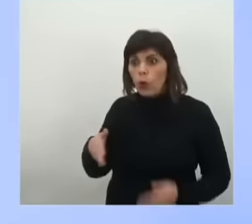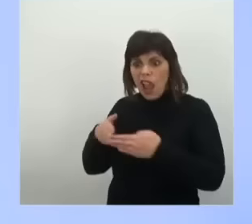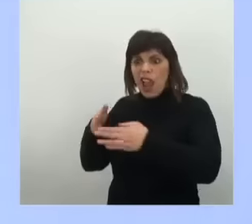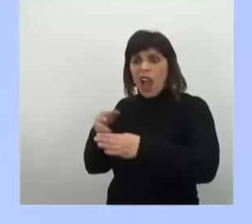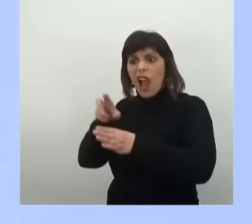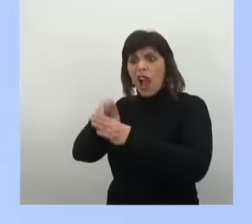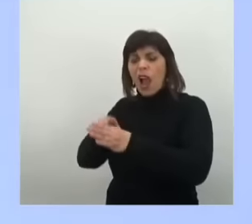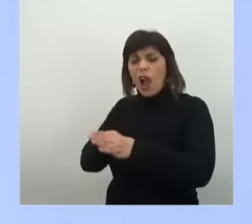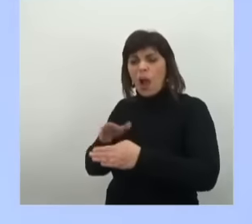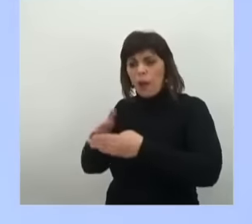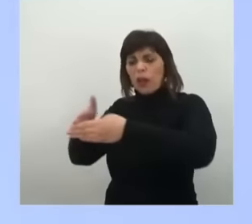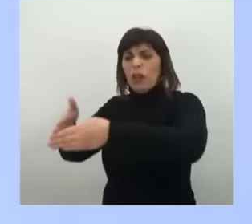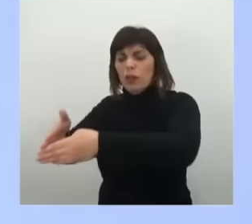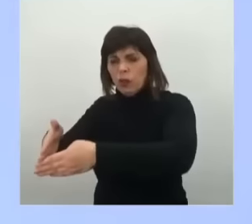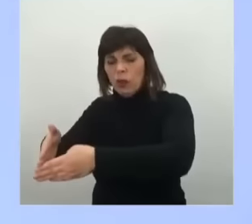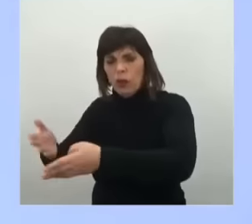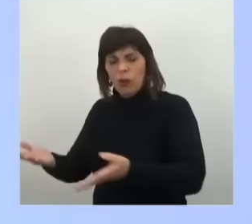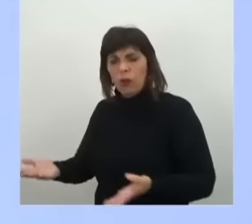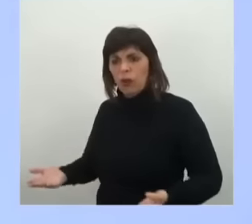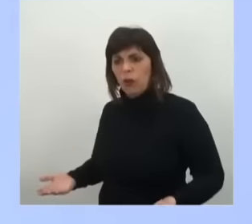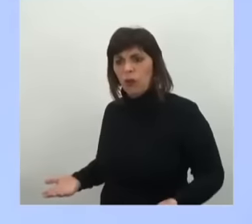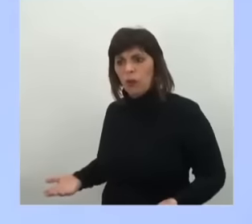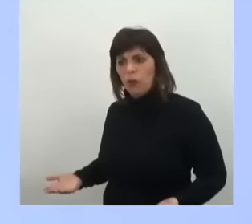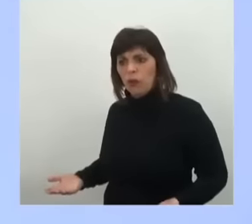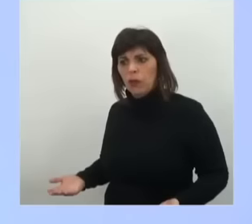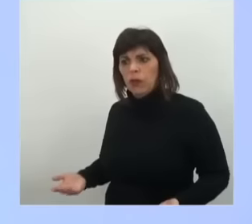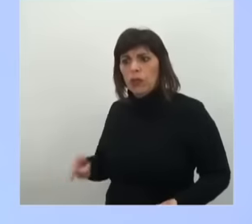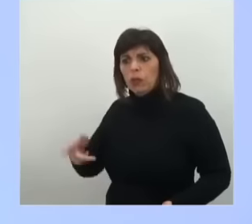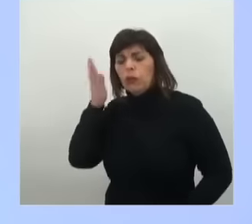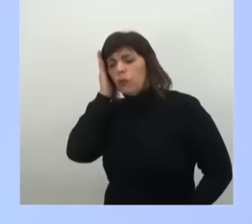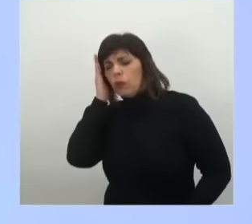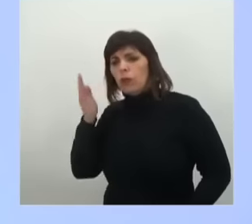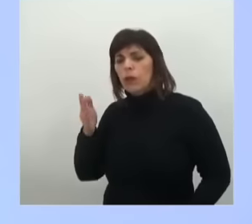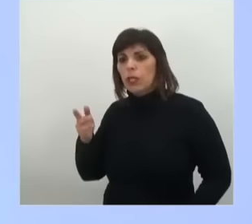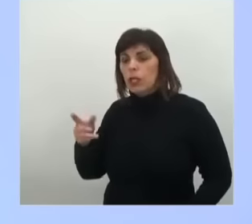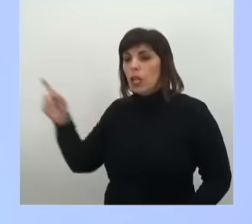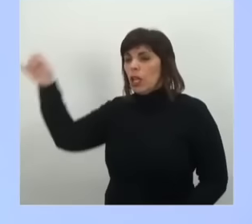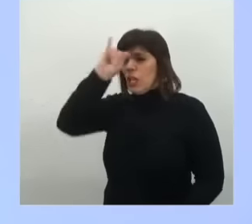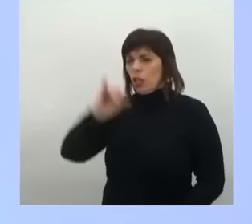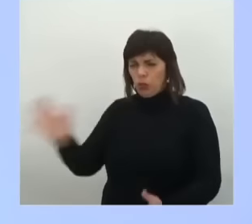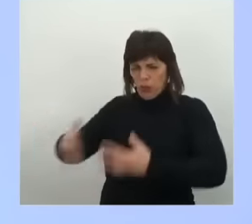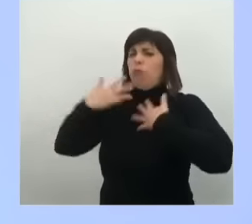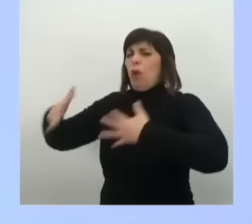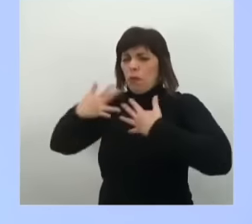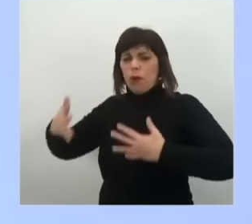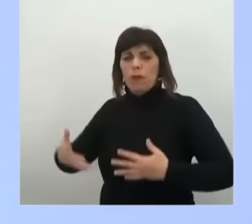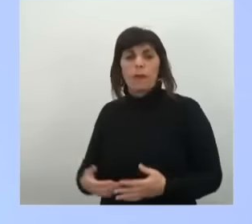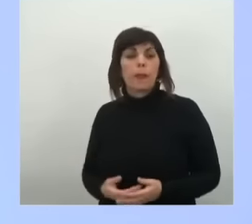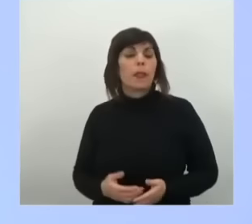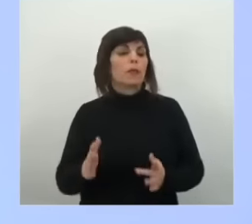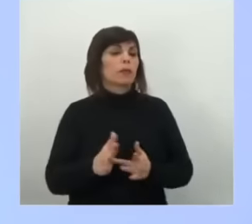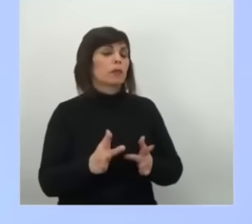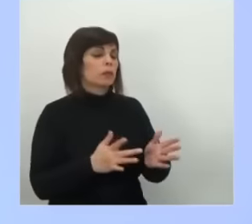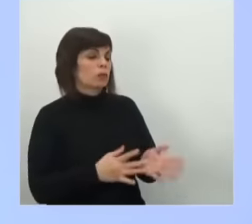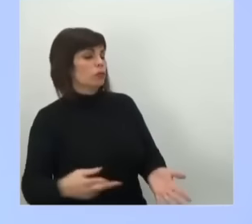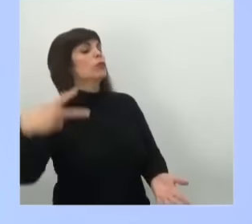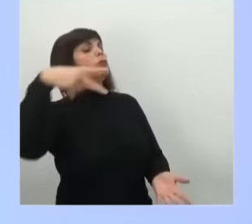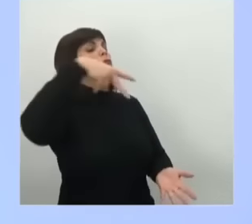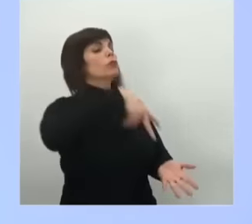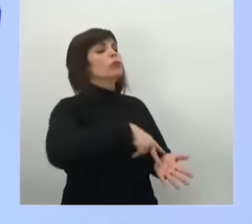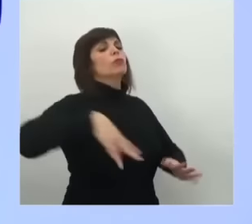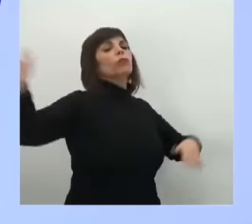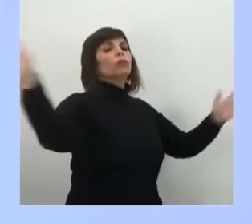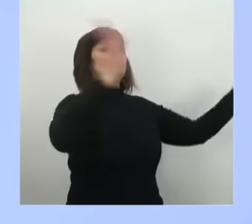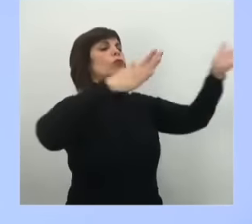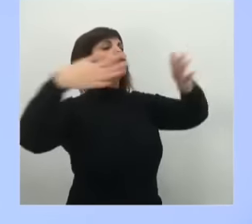o sea qué te pasa maestro no tienes cuidado que perecemos y levantándose reprendió al viento y